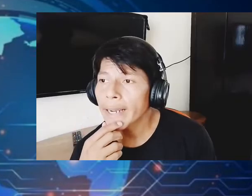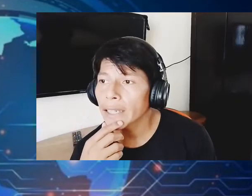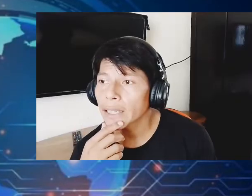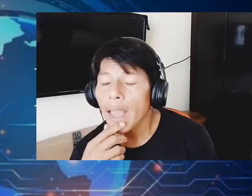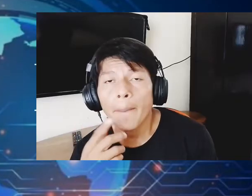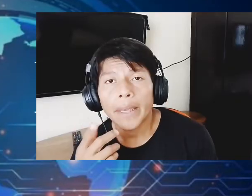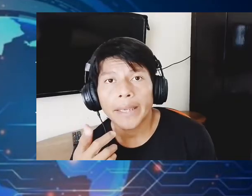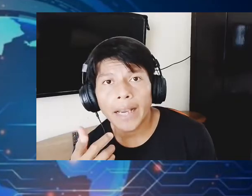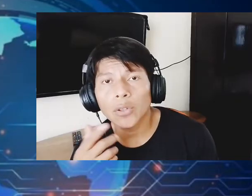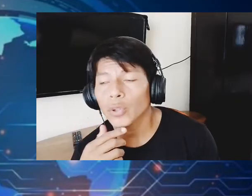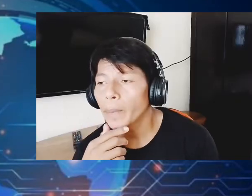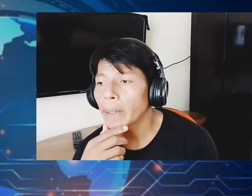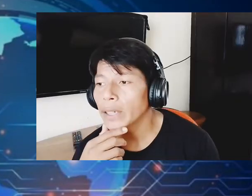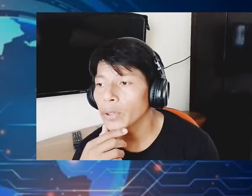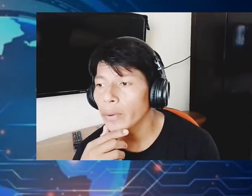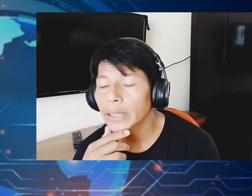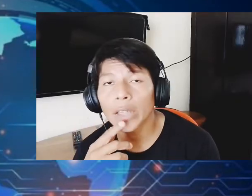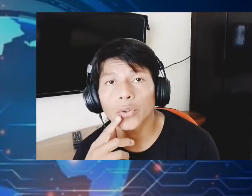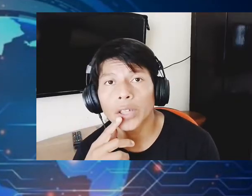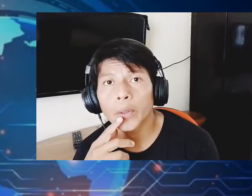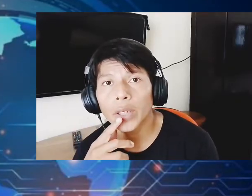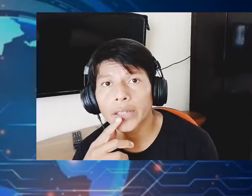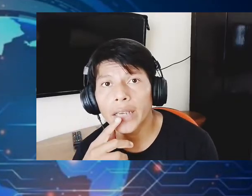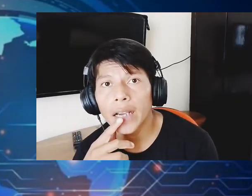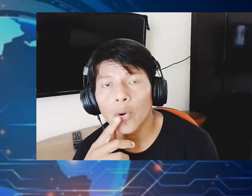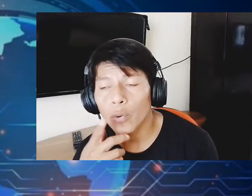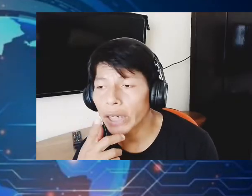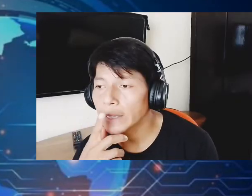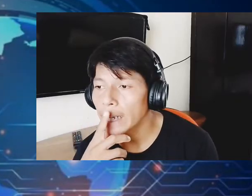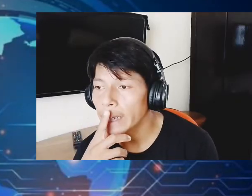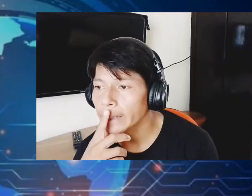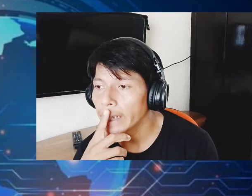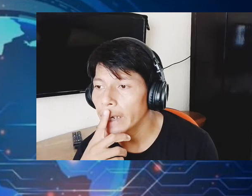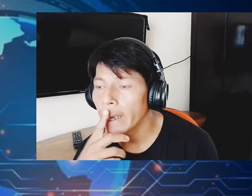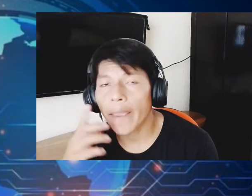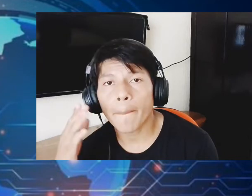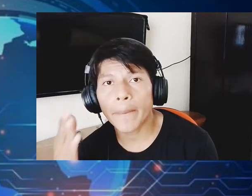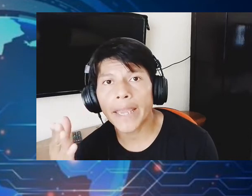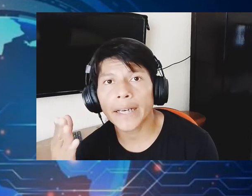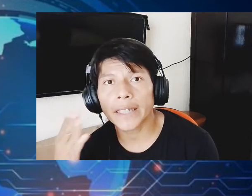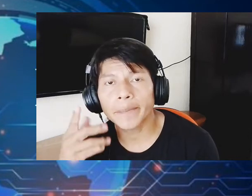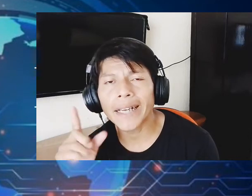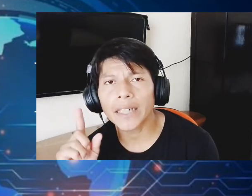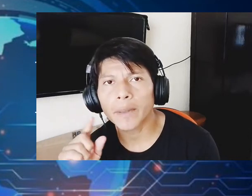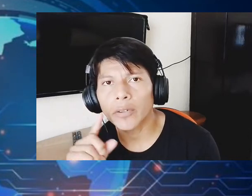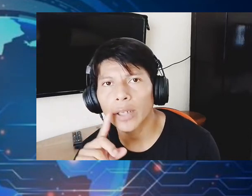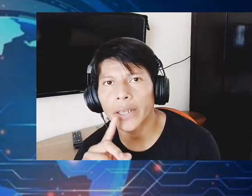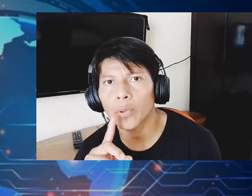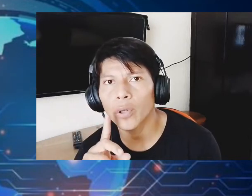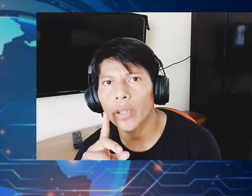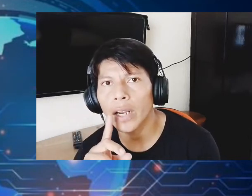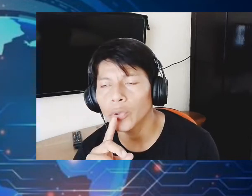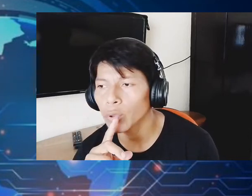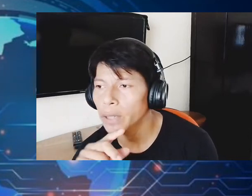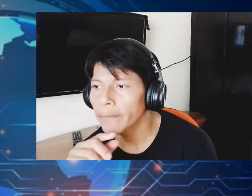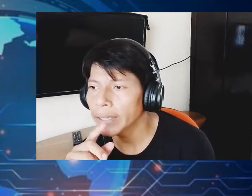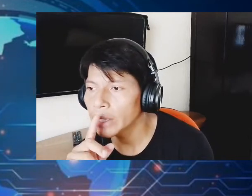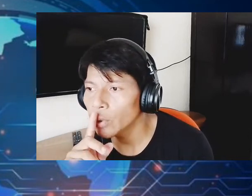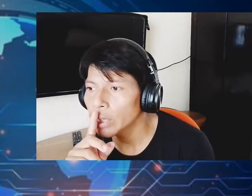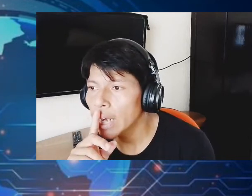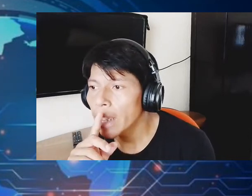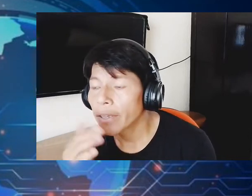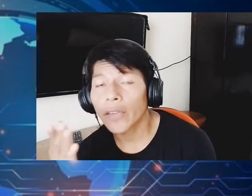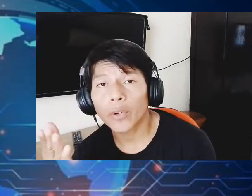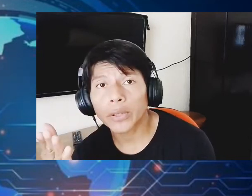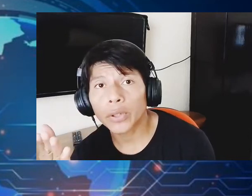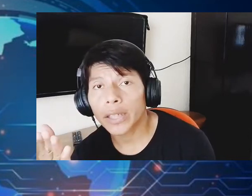Amigos y amigas, mexicanos y paisanos tabasqueños, espero que tengan un excelente viernes. Viernes 29 de julio del año